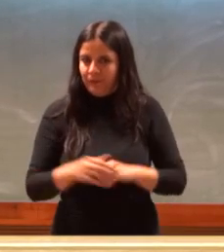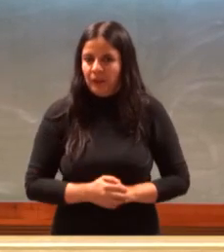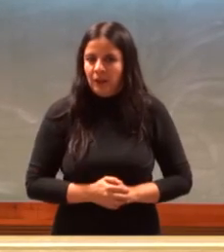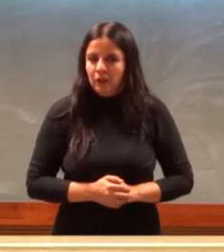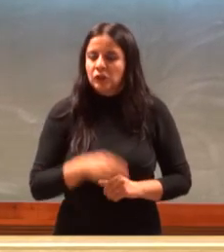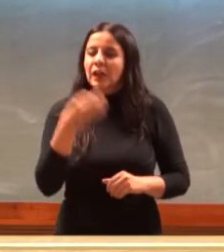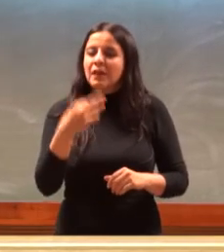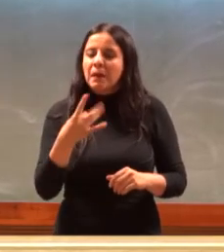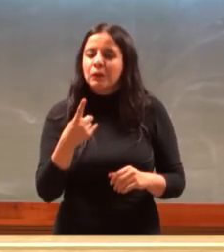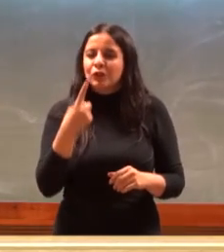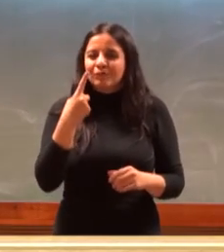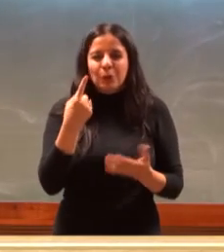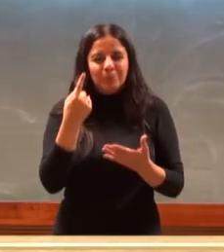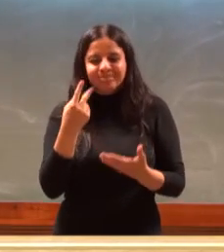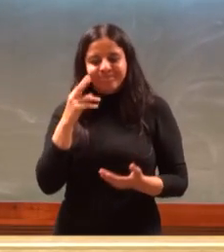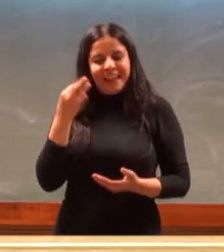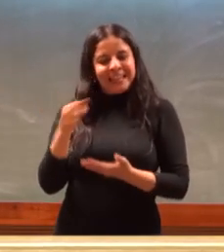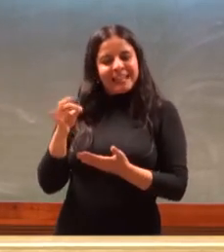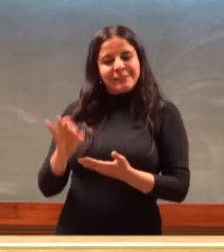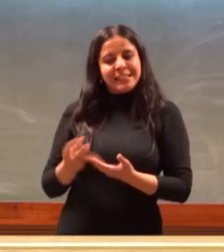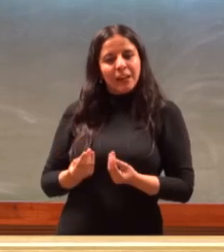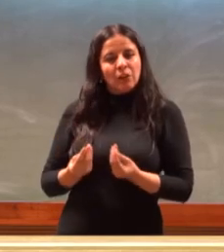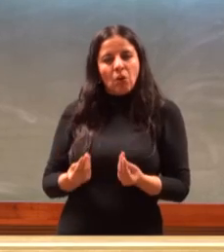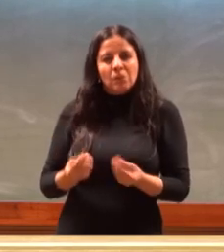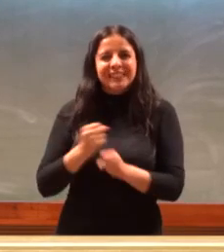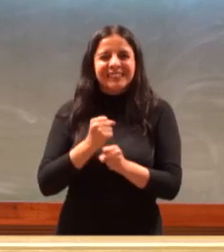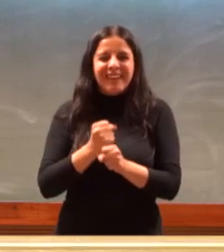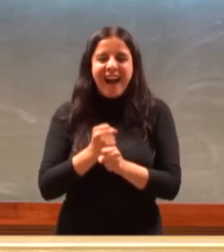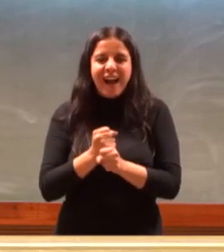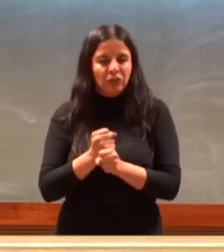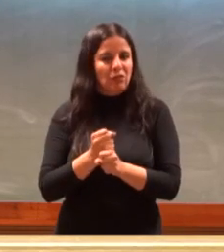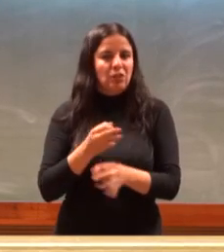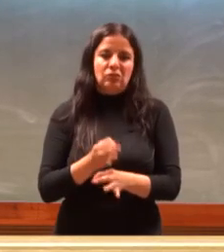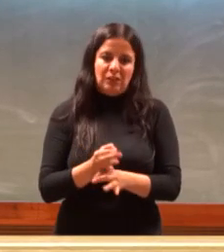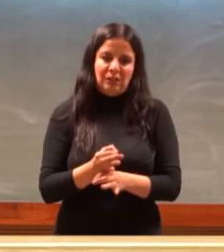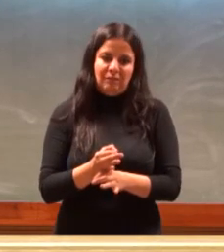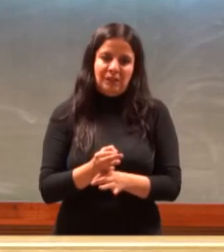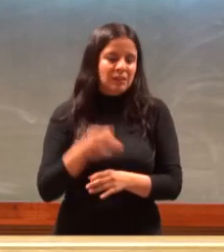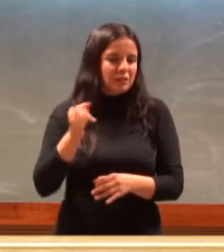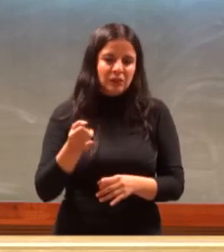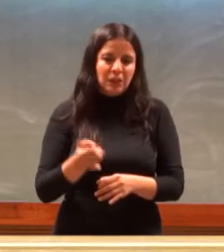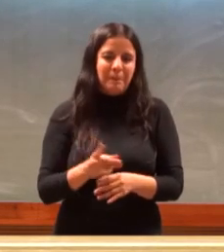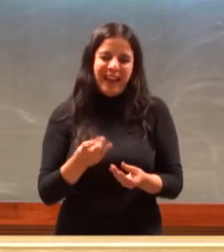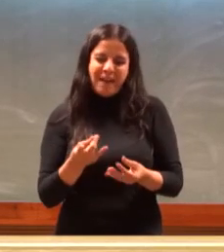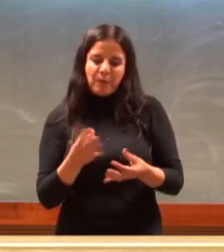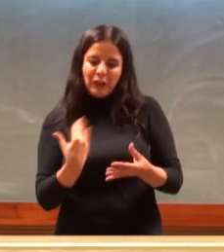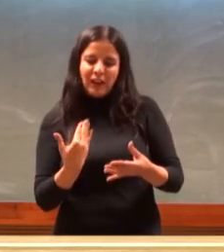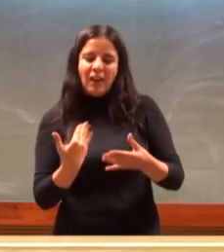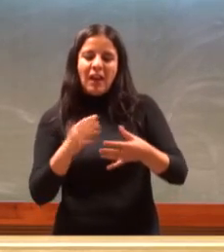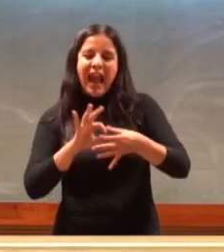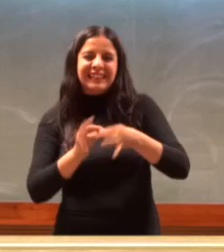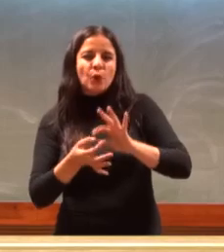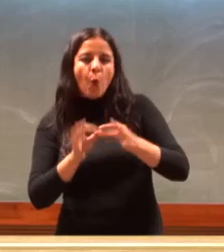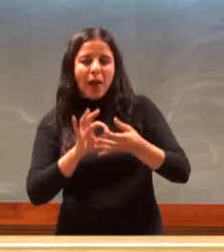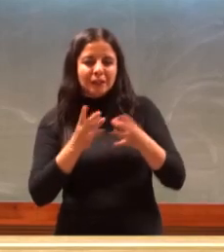revisar las las las regulaciones del trabajo docente no para articular estos perfiles y para que estos